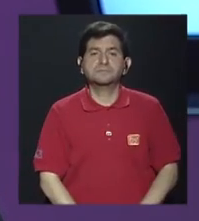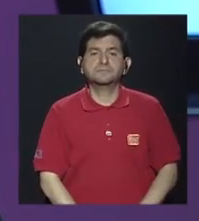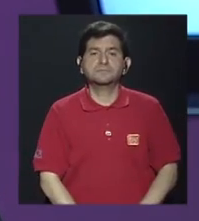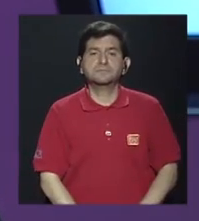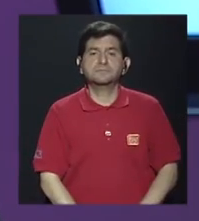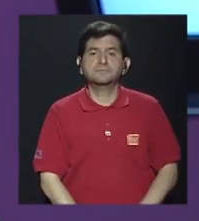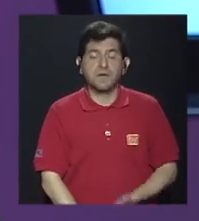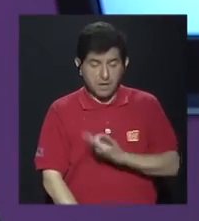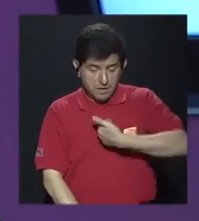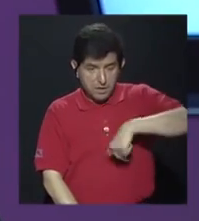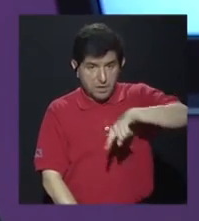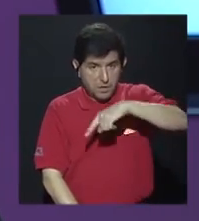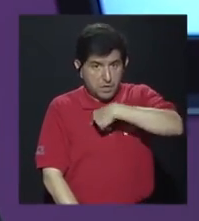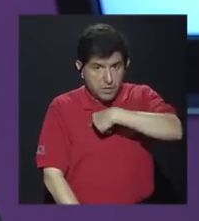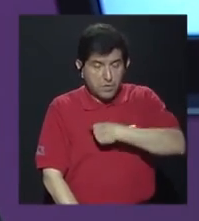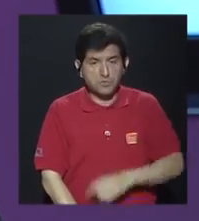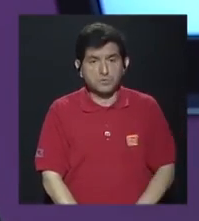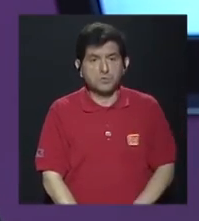poder